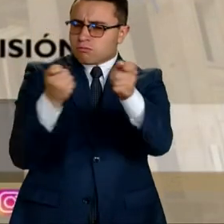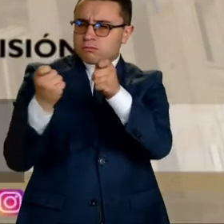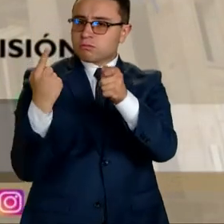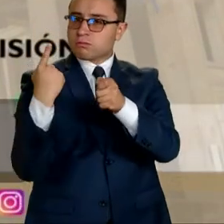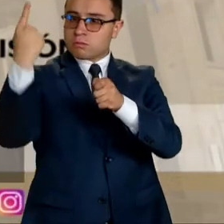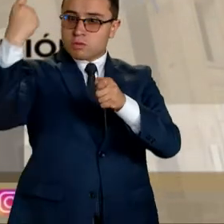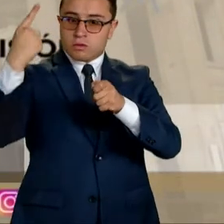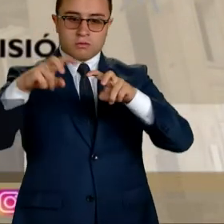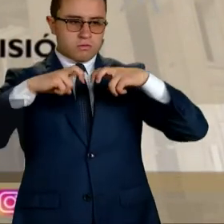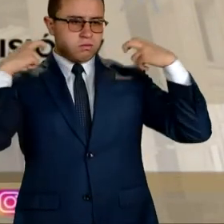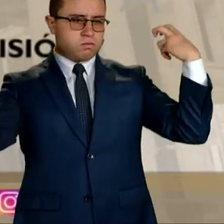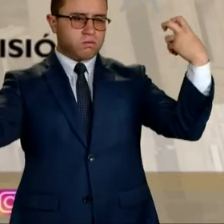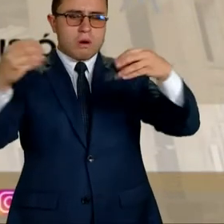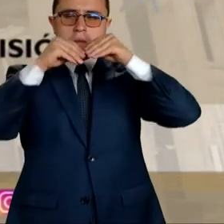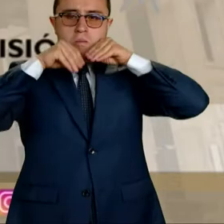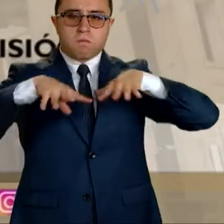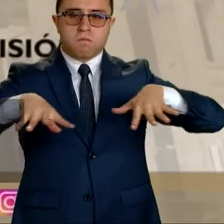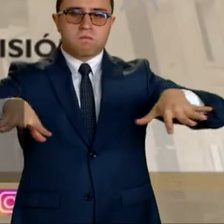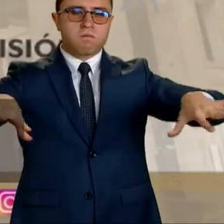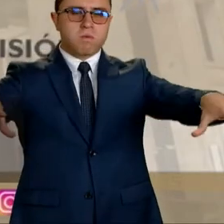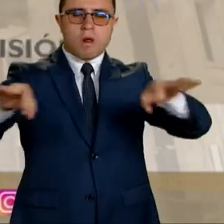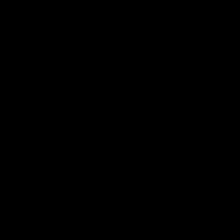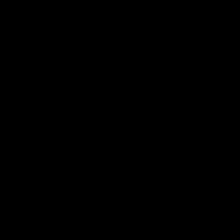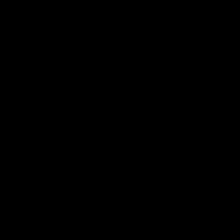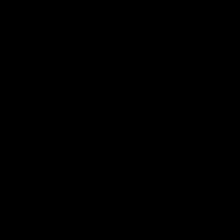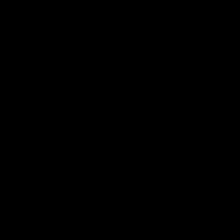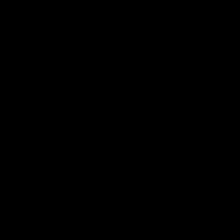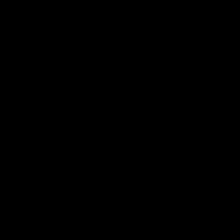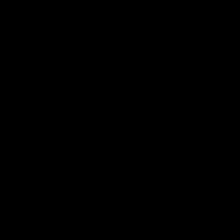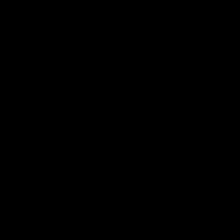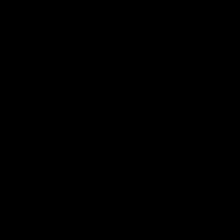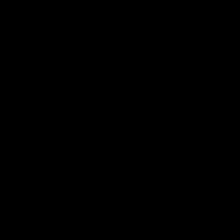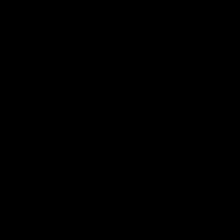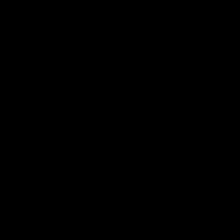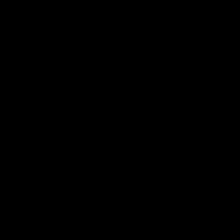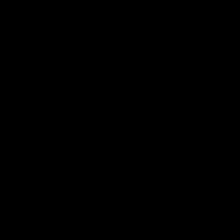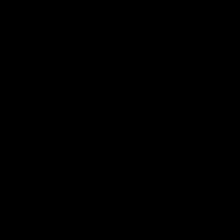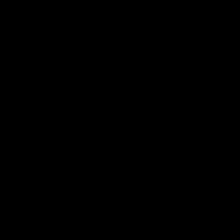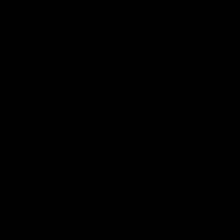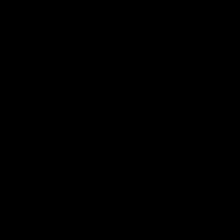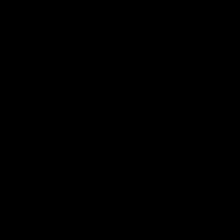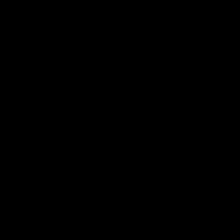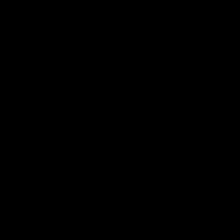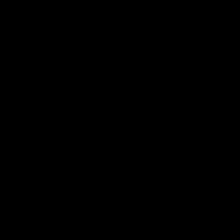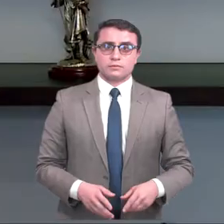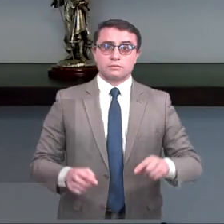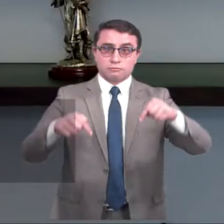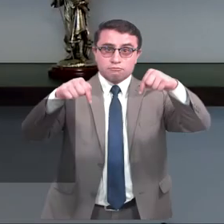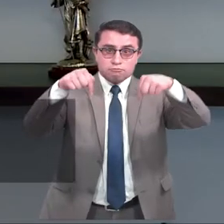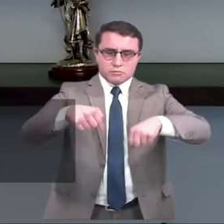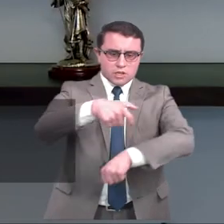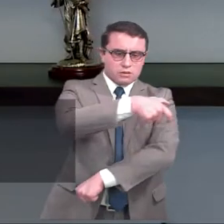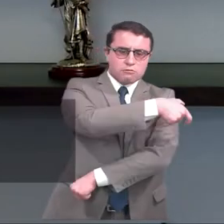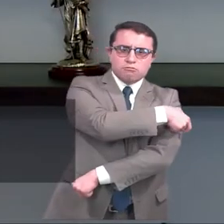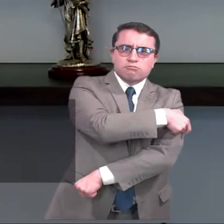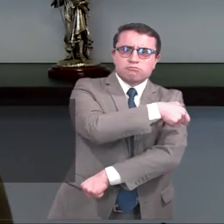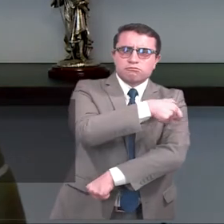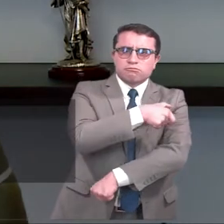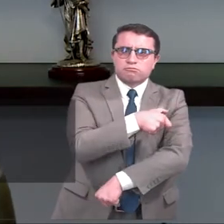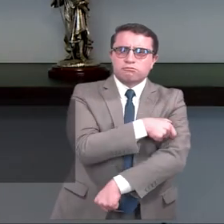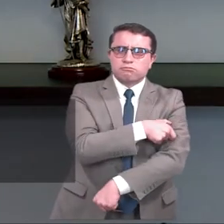realizar audiencias públicas? Cada comisión trata un tema diferente. ¿Qué otras funciones cumple la Comisión Tercera del Senado? Esta